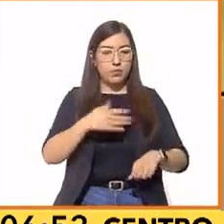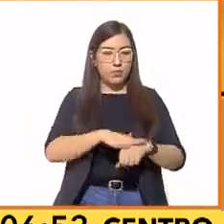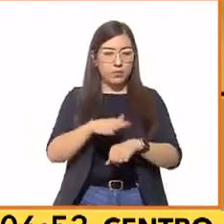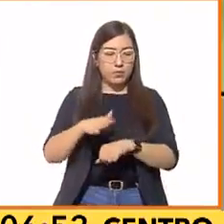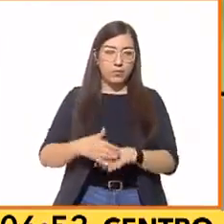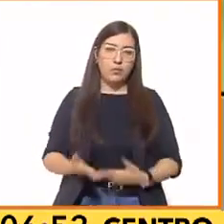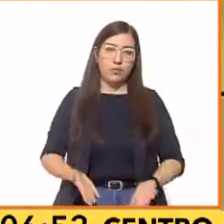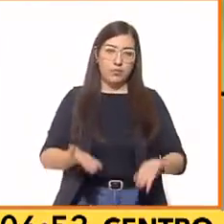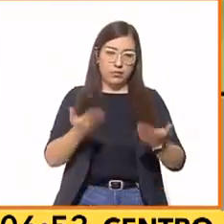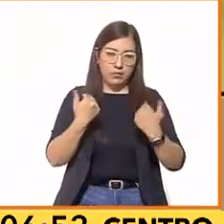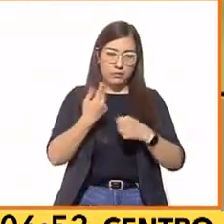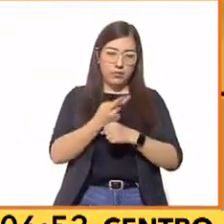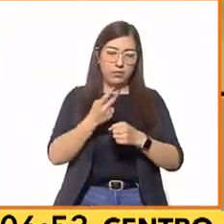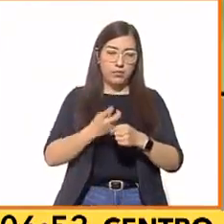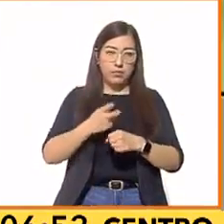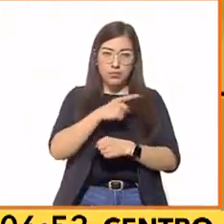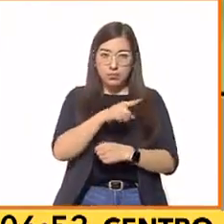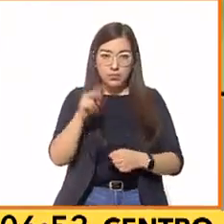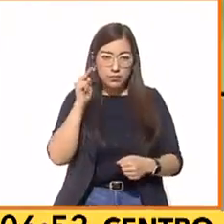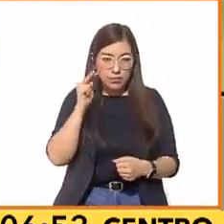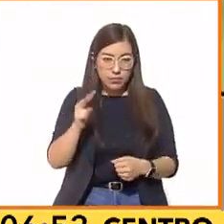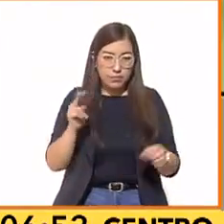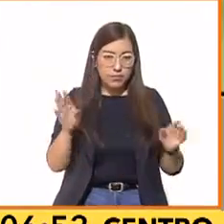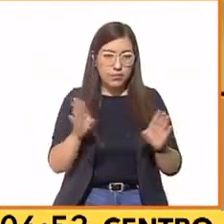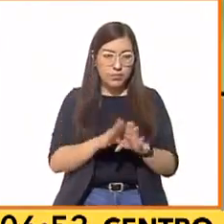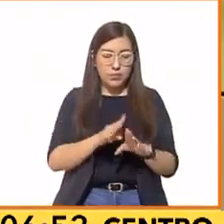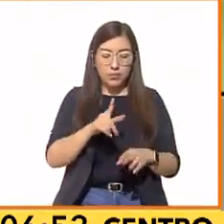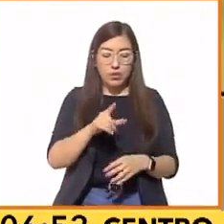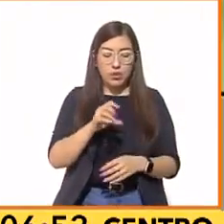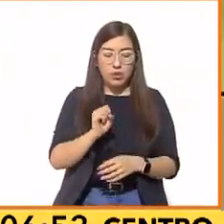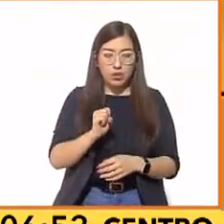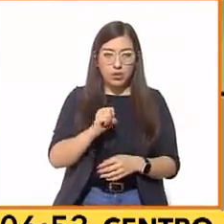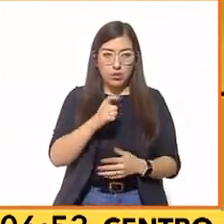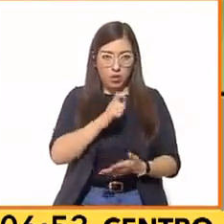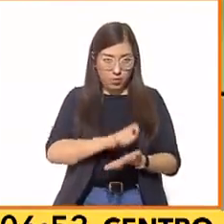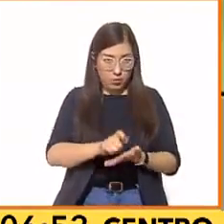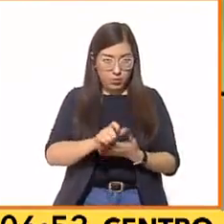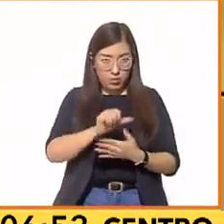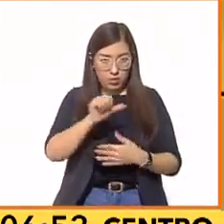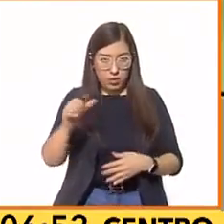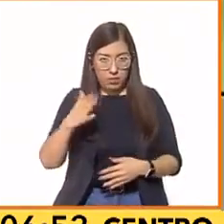que lean Los apuntes a mis hijos, que es una